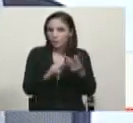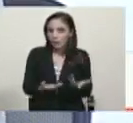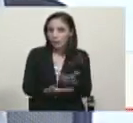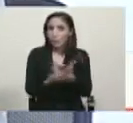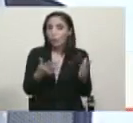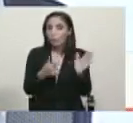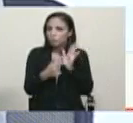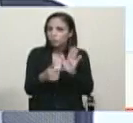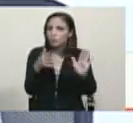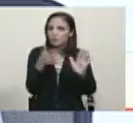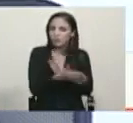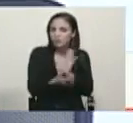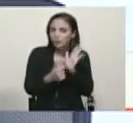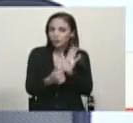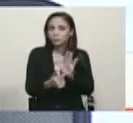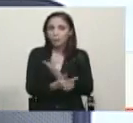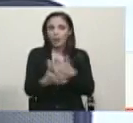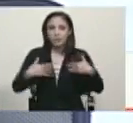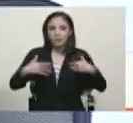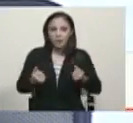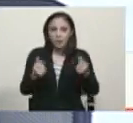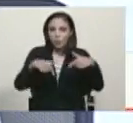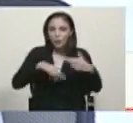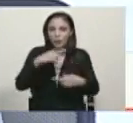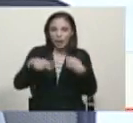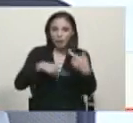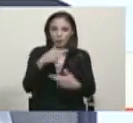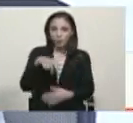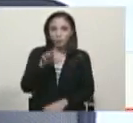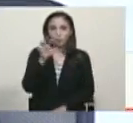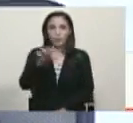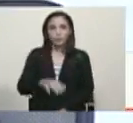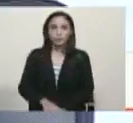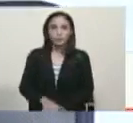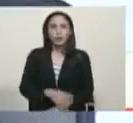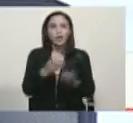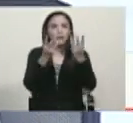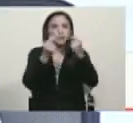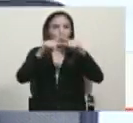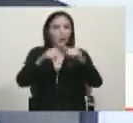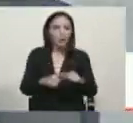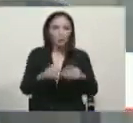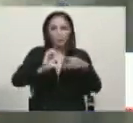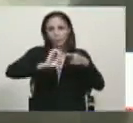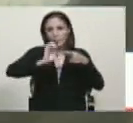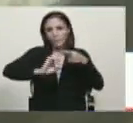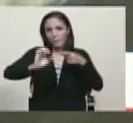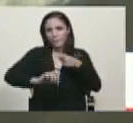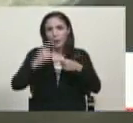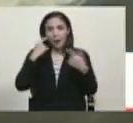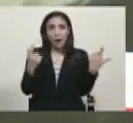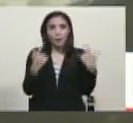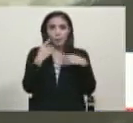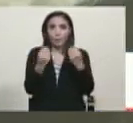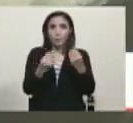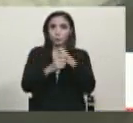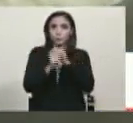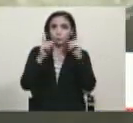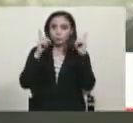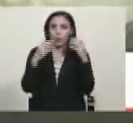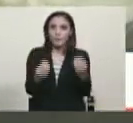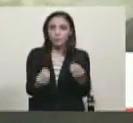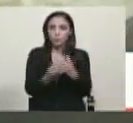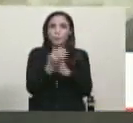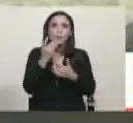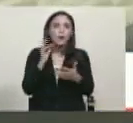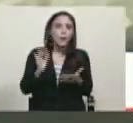los avances de salud durante la Revolución Bolivariana. Los números, las estadísticas se pierden de vista. Si nosotros tomamos,